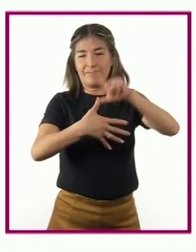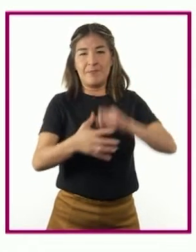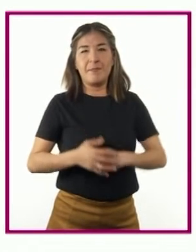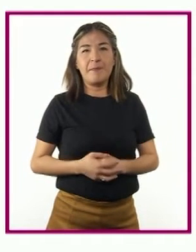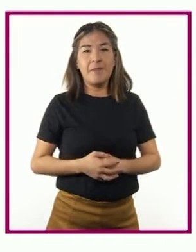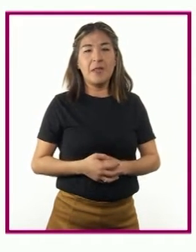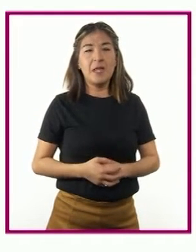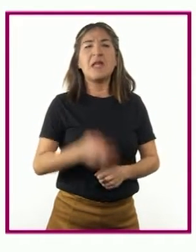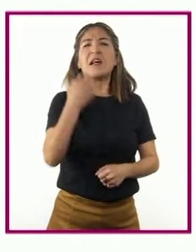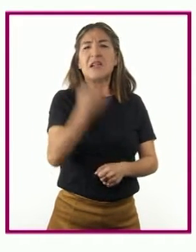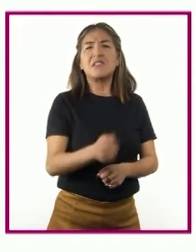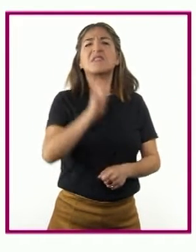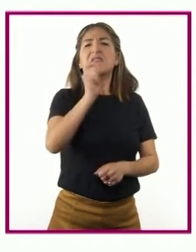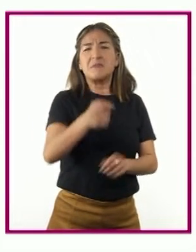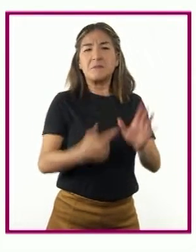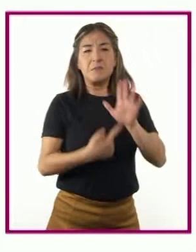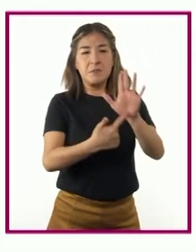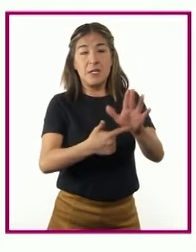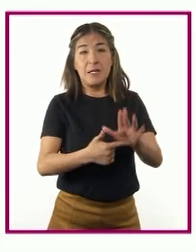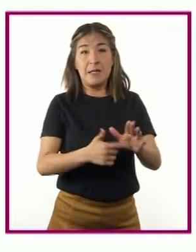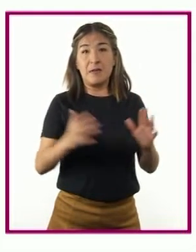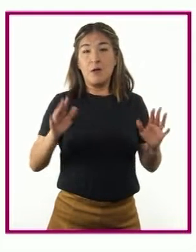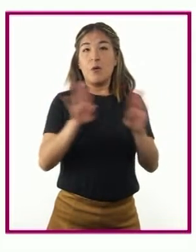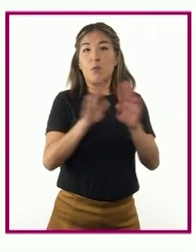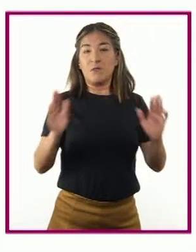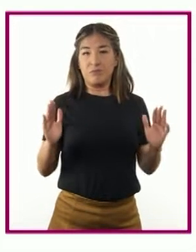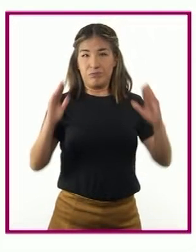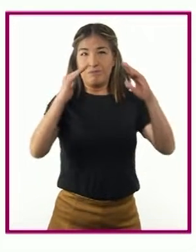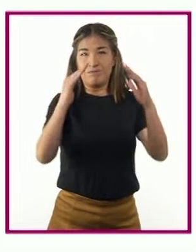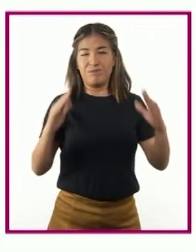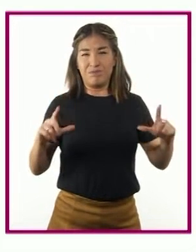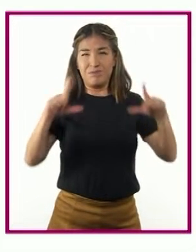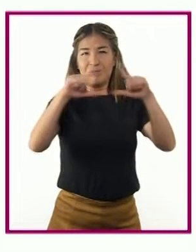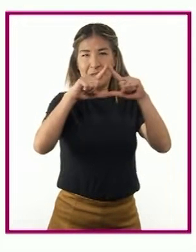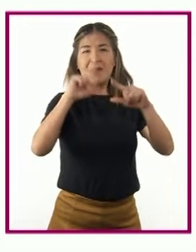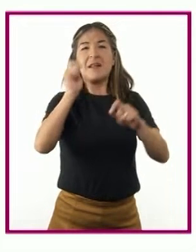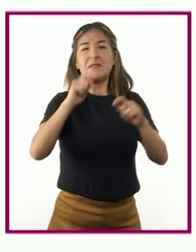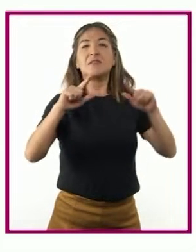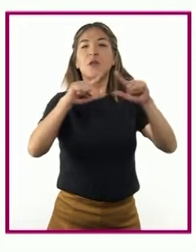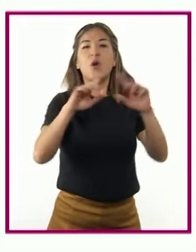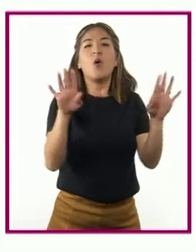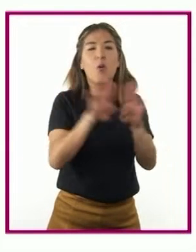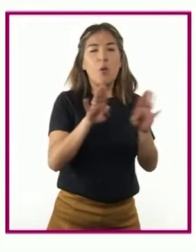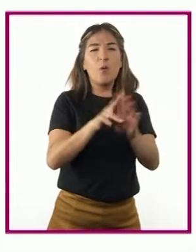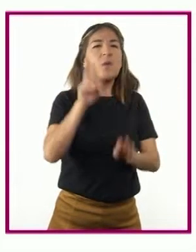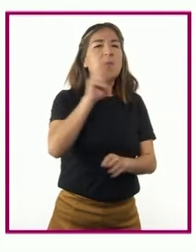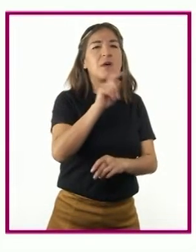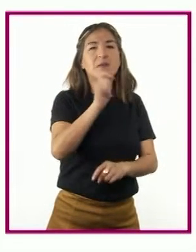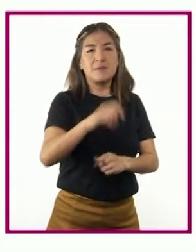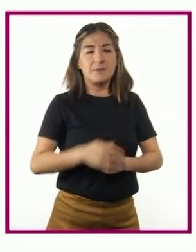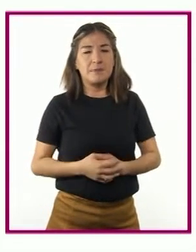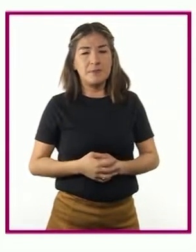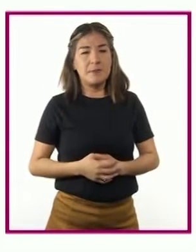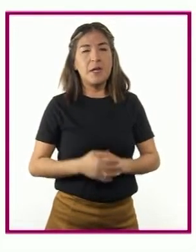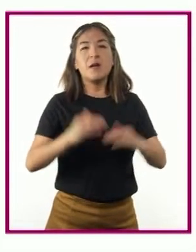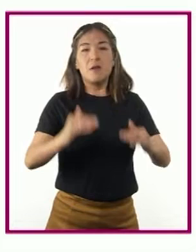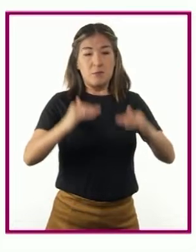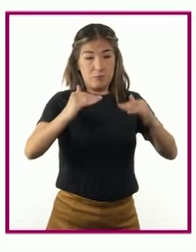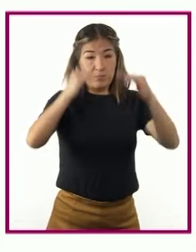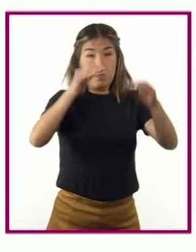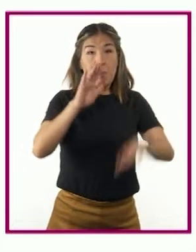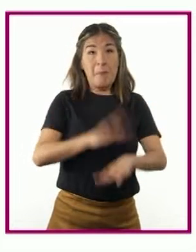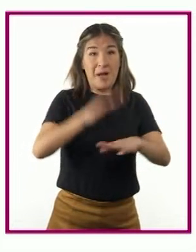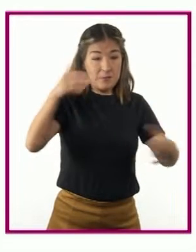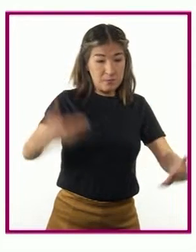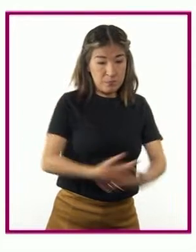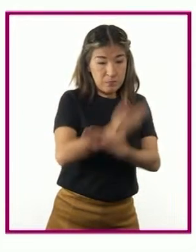Este país presenta una pirámide poblacional estacionaria, ya que nos indica un moderado número de nacimientos